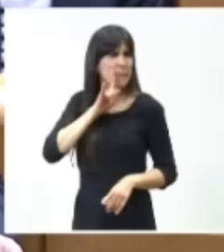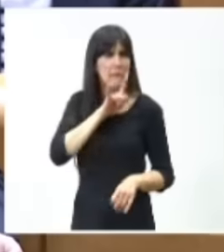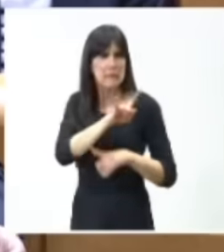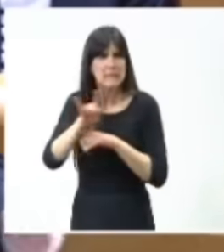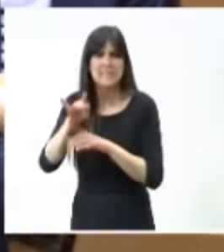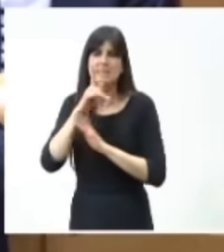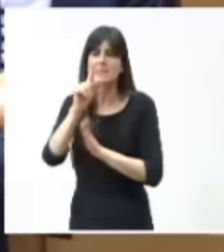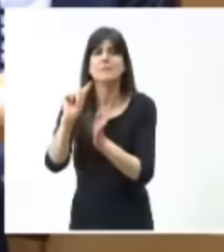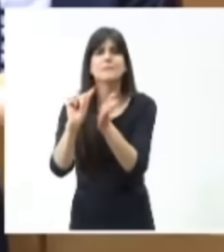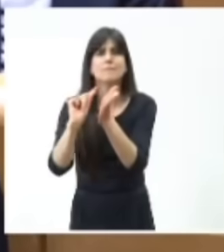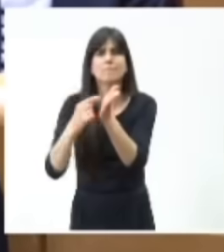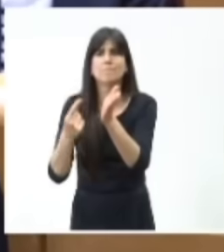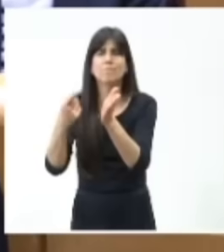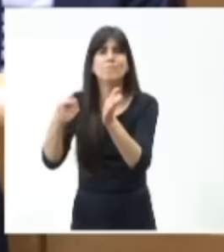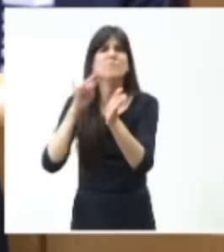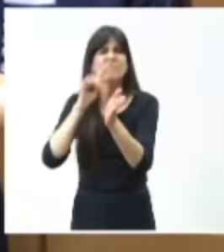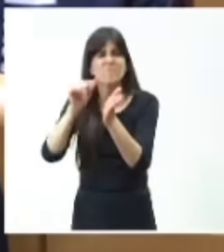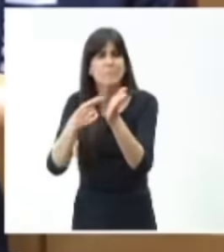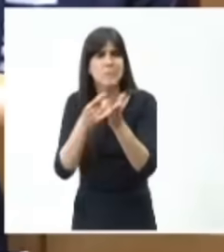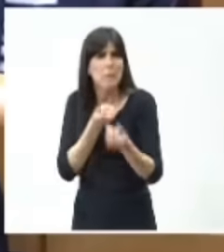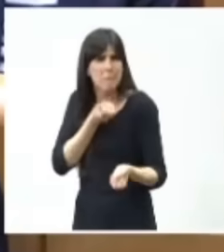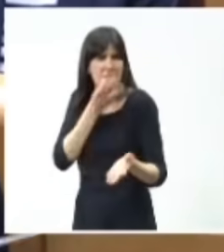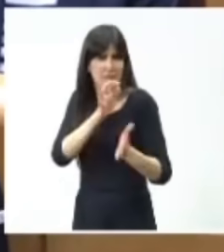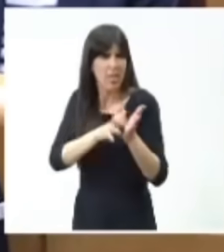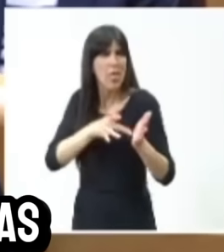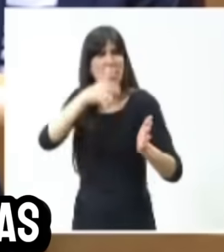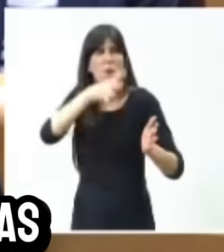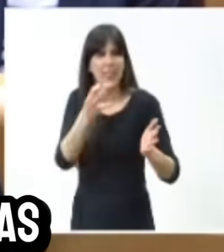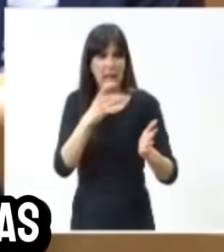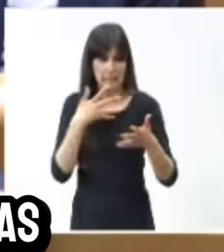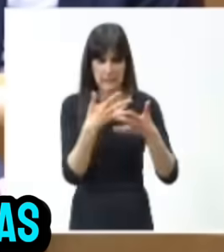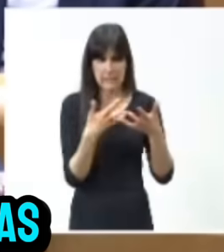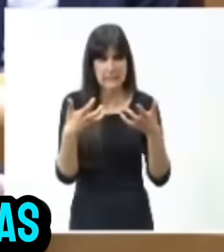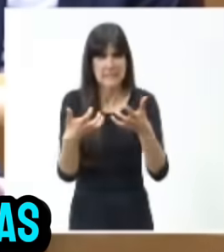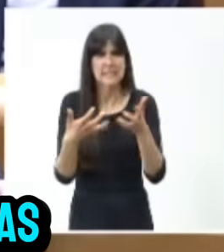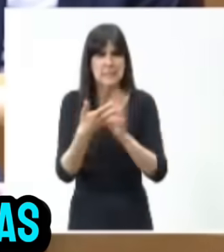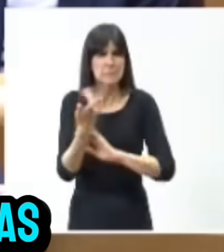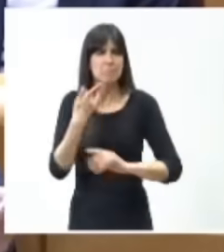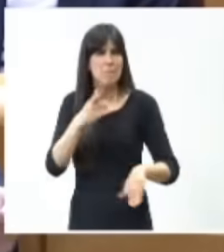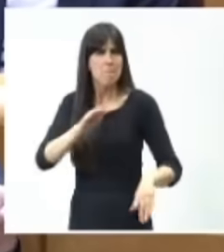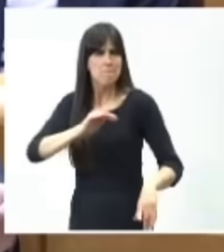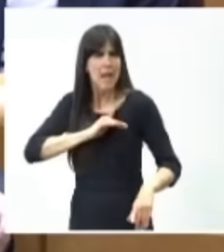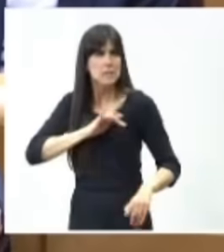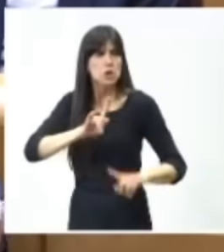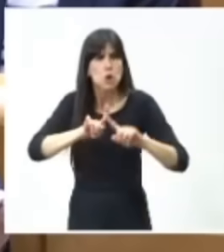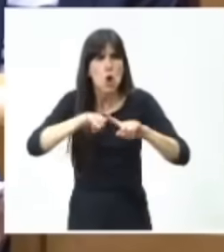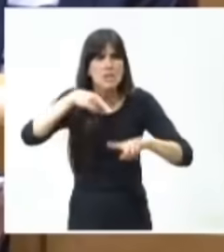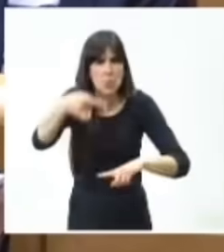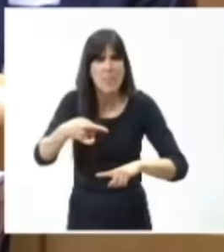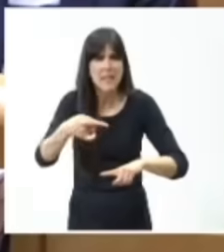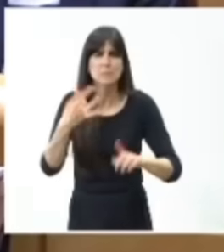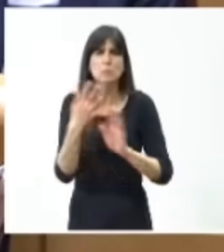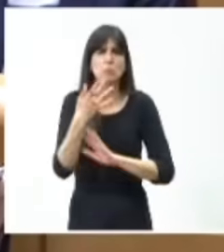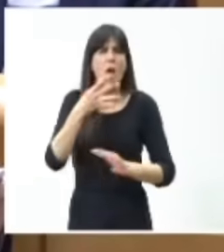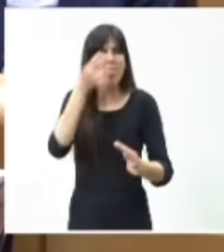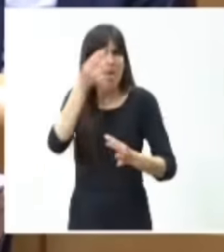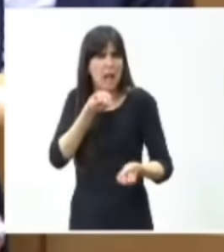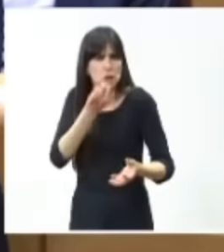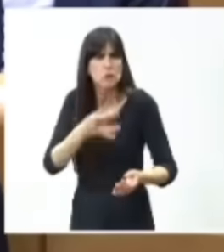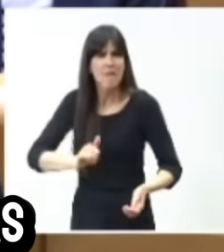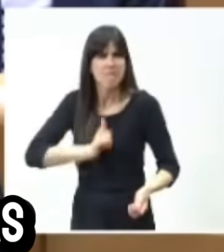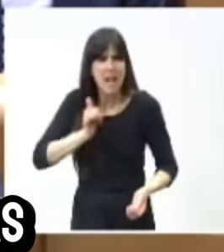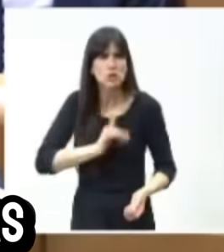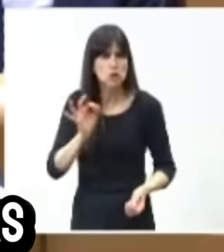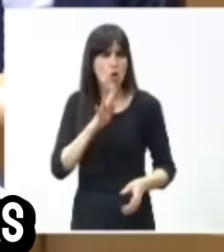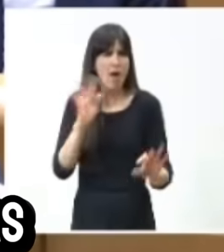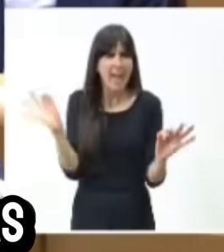firmante de un manifiesto que denuncia, y leo textualmente, las nefastas consecuencias que los datos falsos y erróneos o las